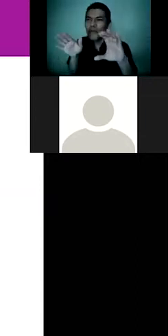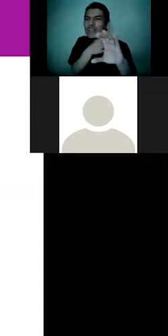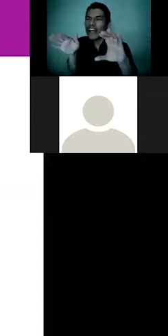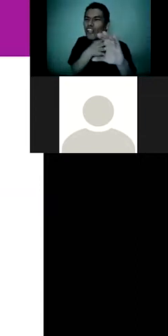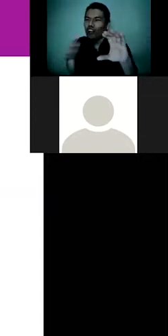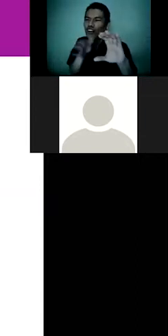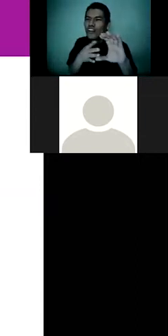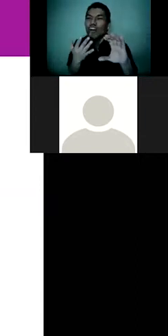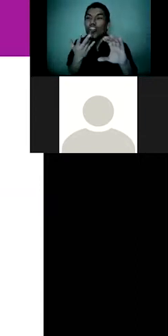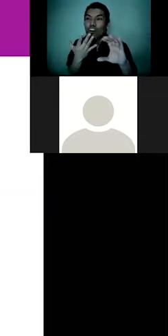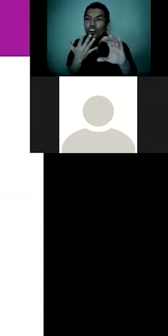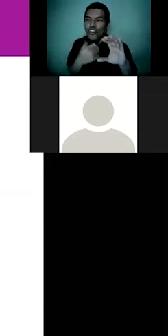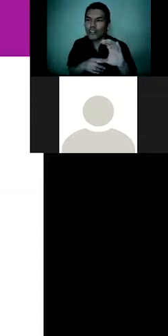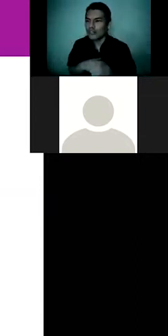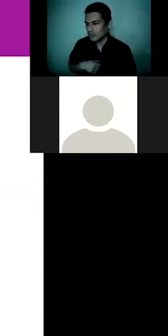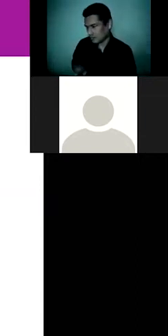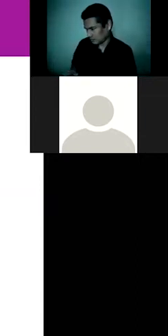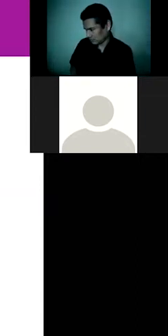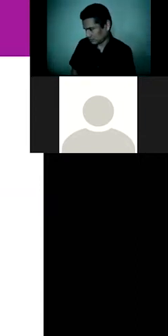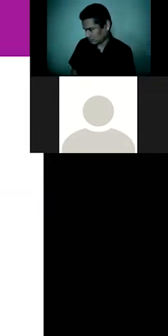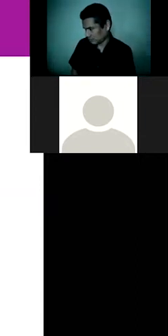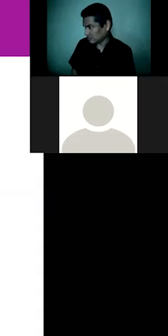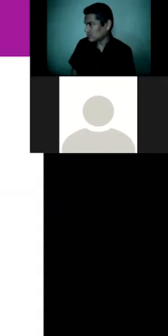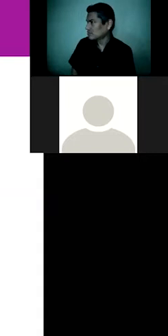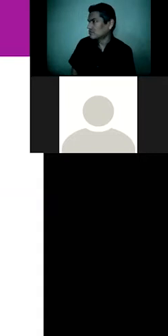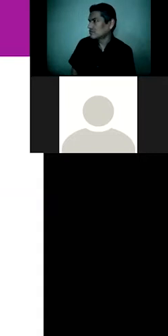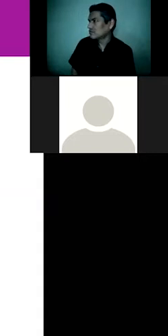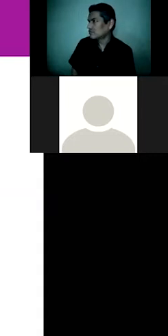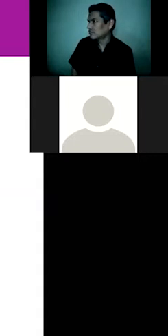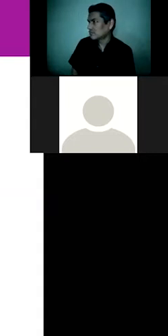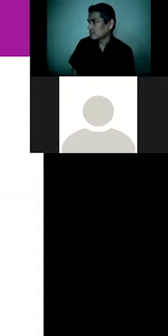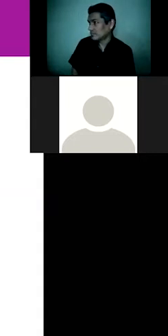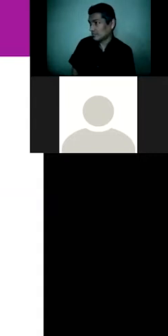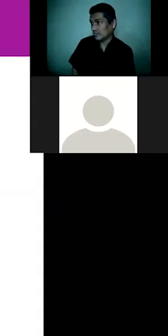un dibujo, como con pintura de colores.